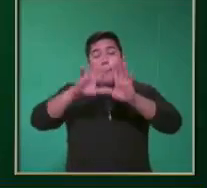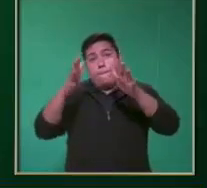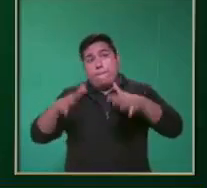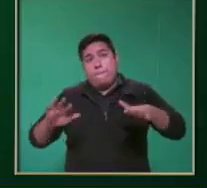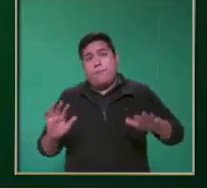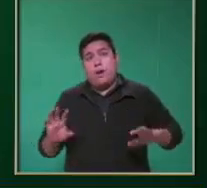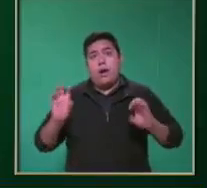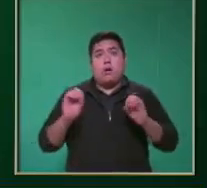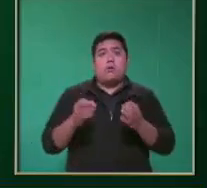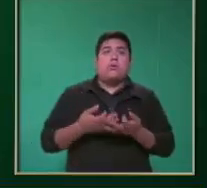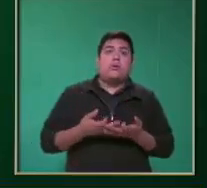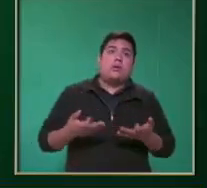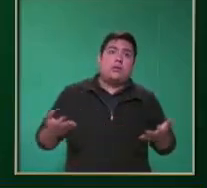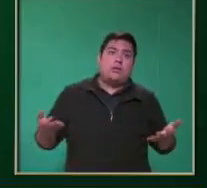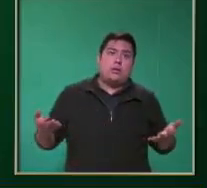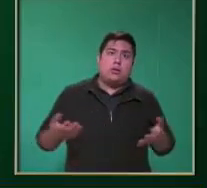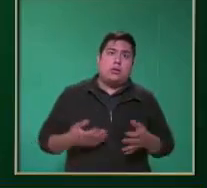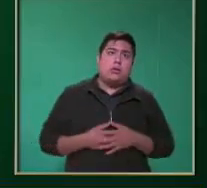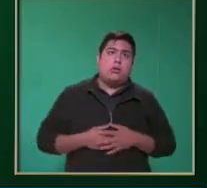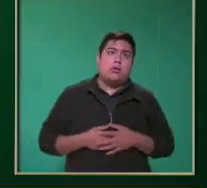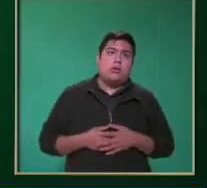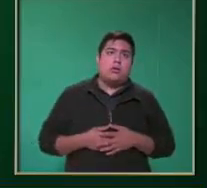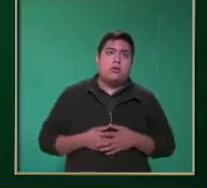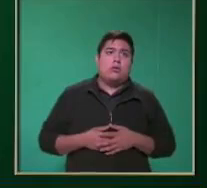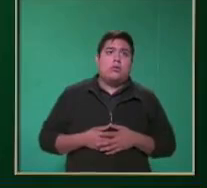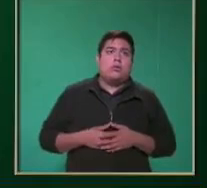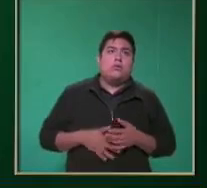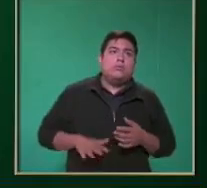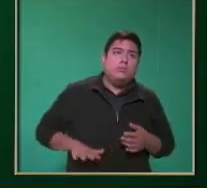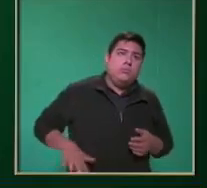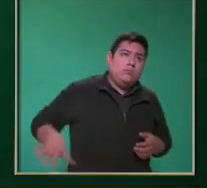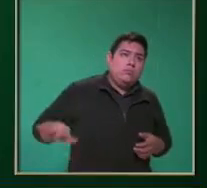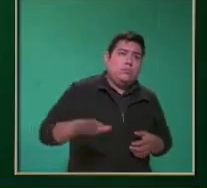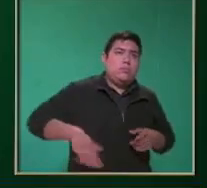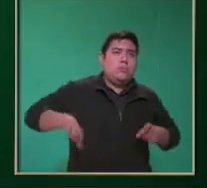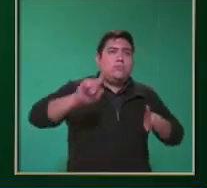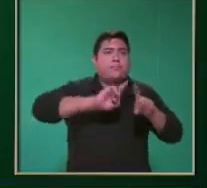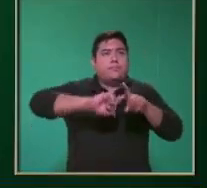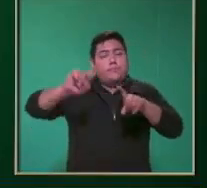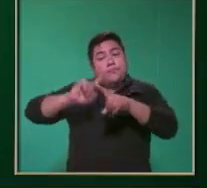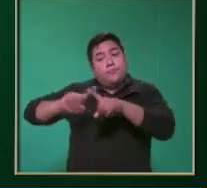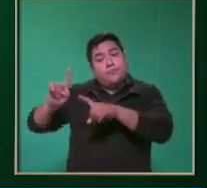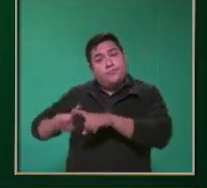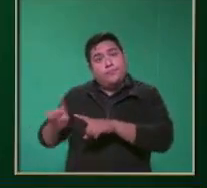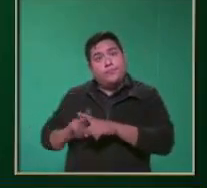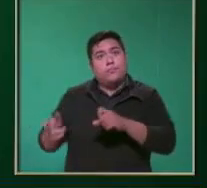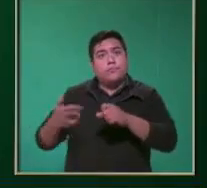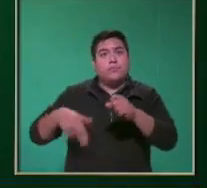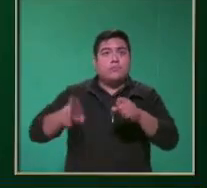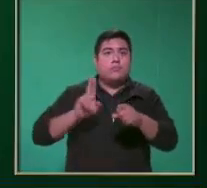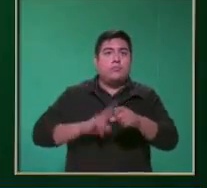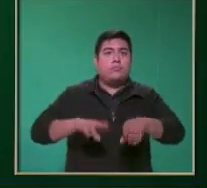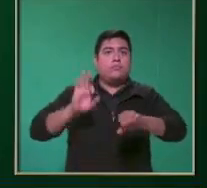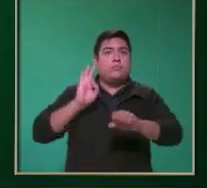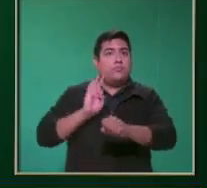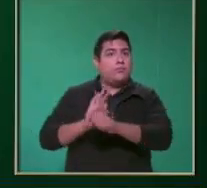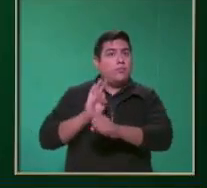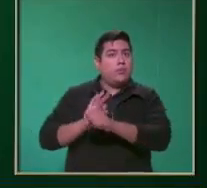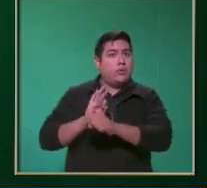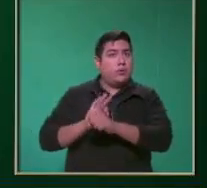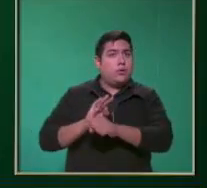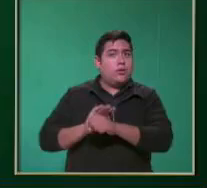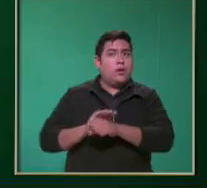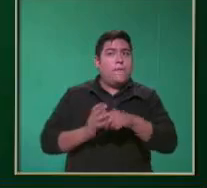ser terrestre, dedicadas a la protección y conservación de la diversidad biológica, aquí entra vegetación y